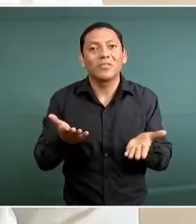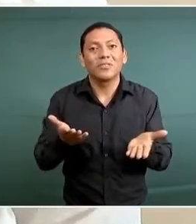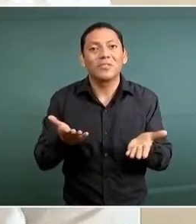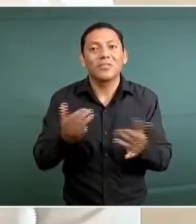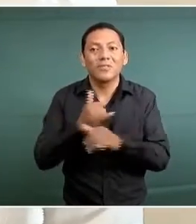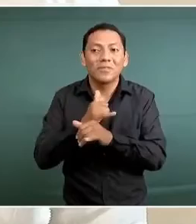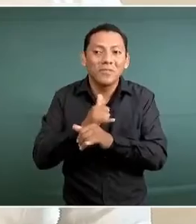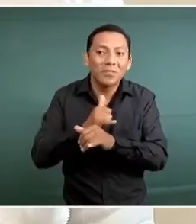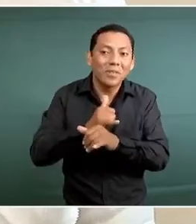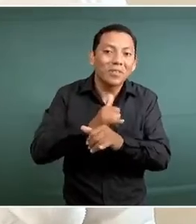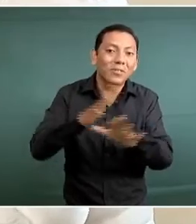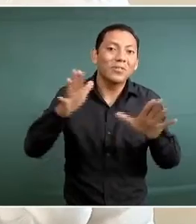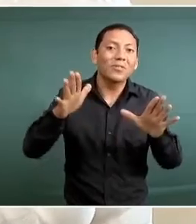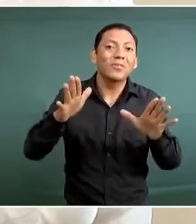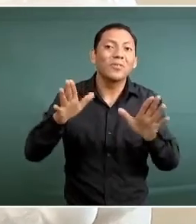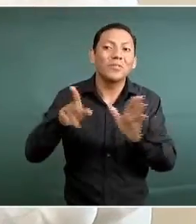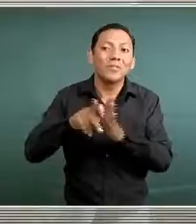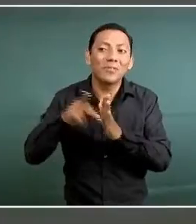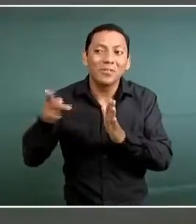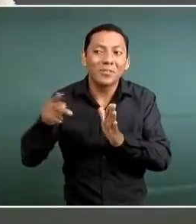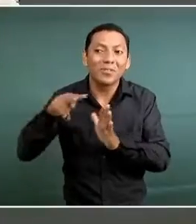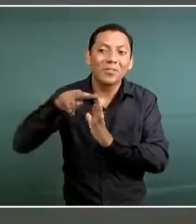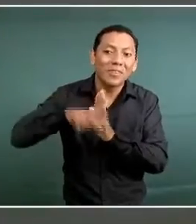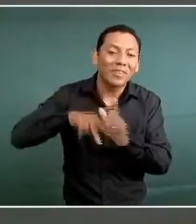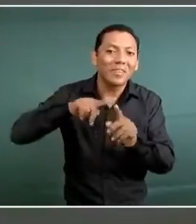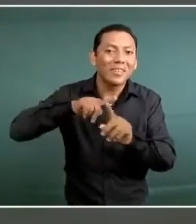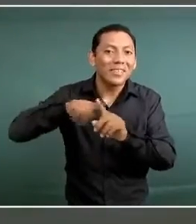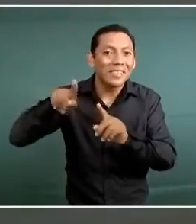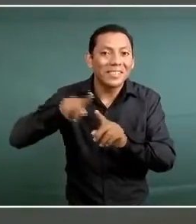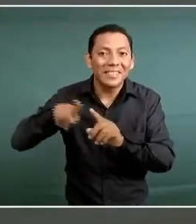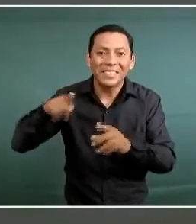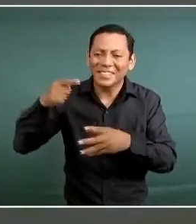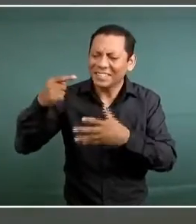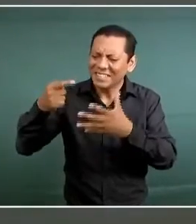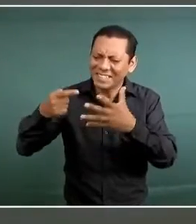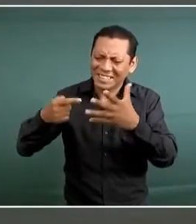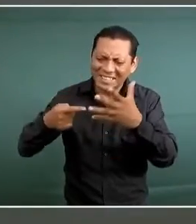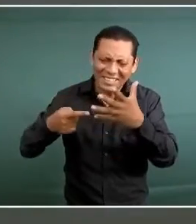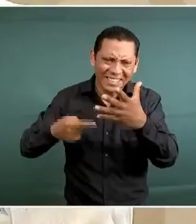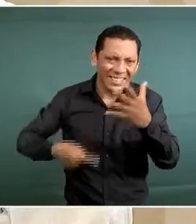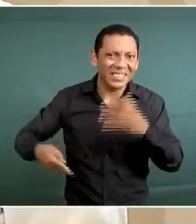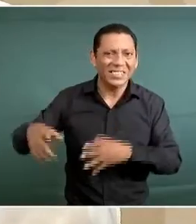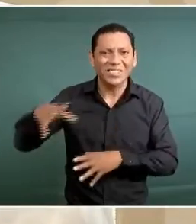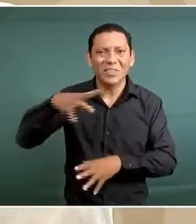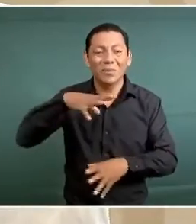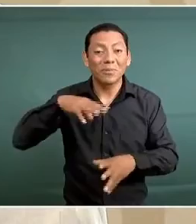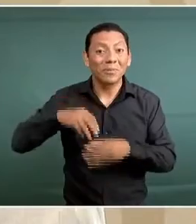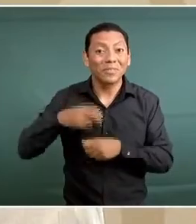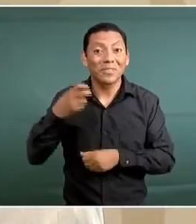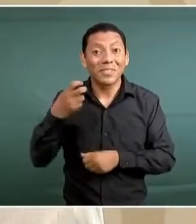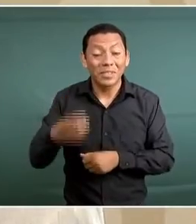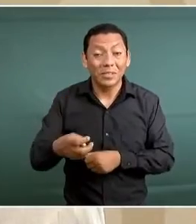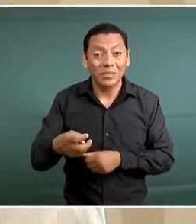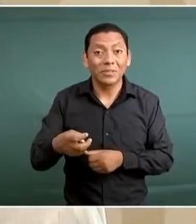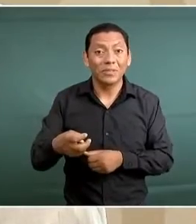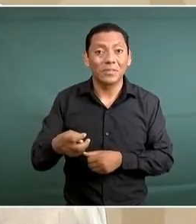medios de comunicación y todo eso es lo que se está